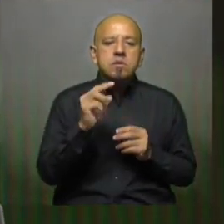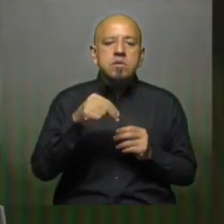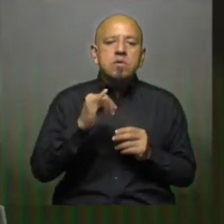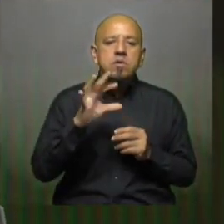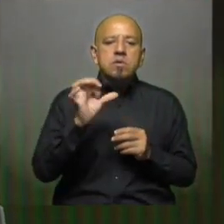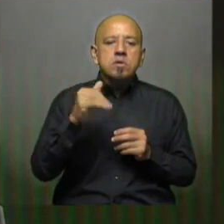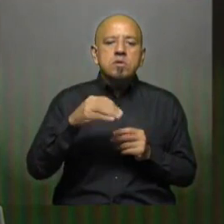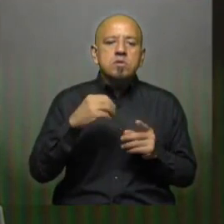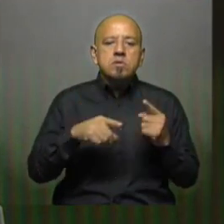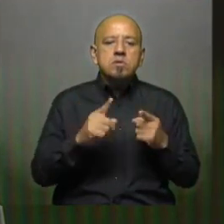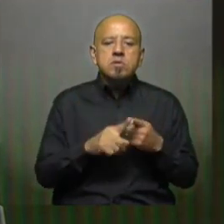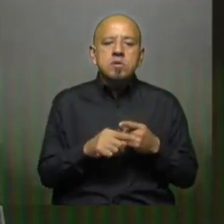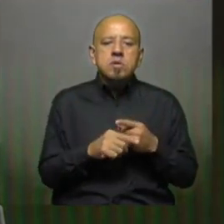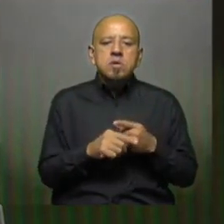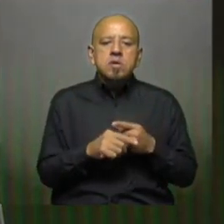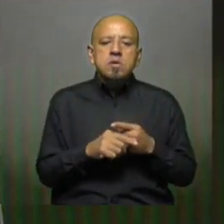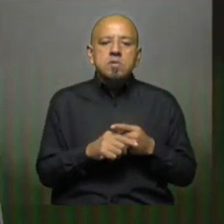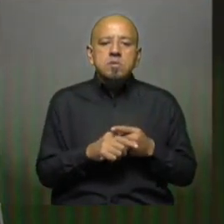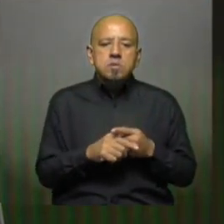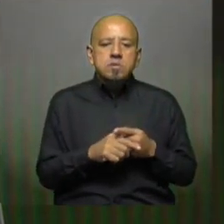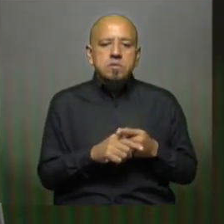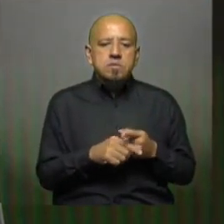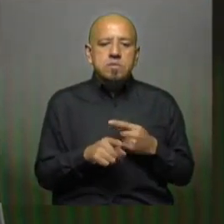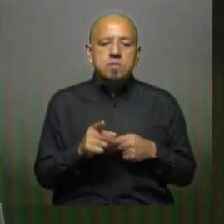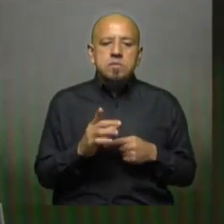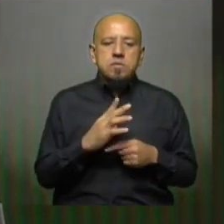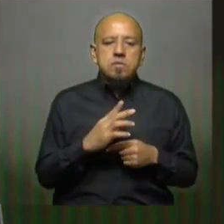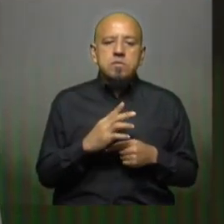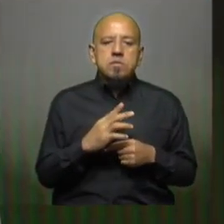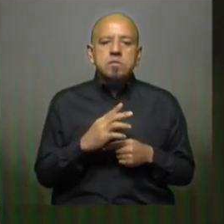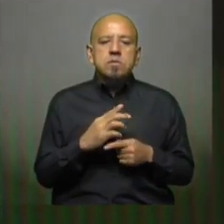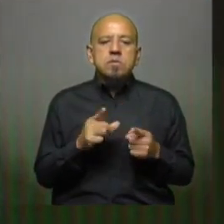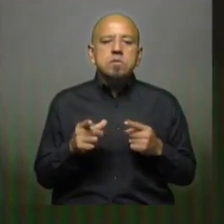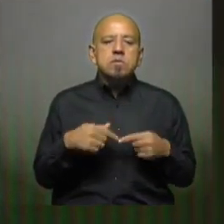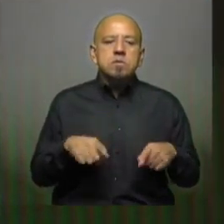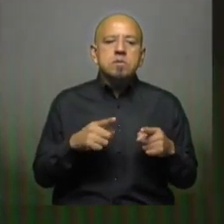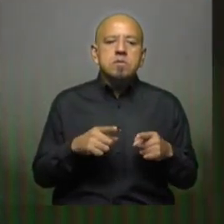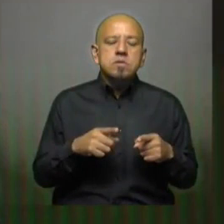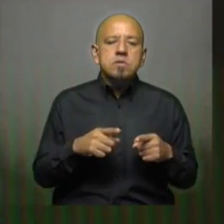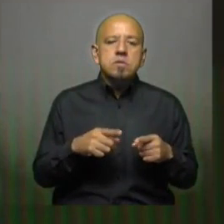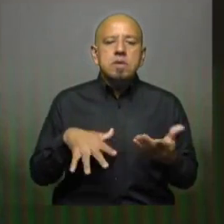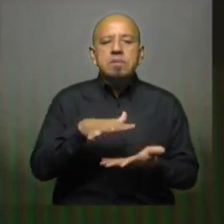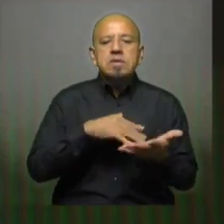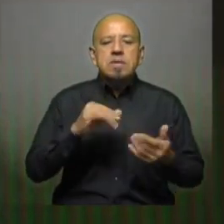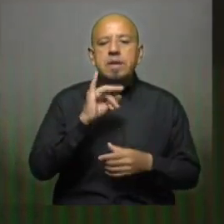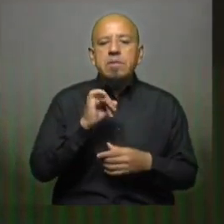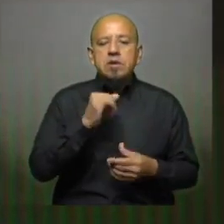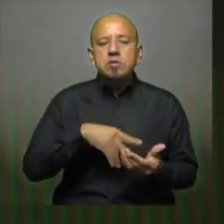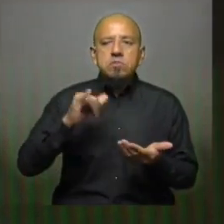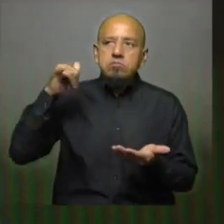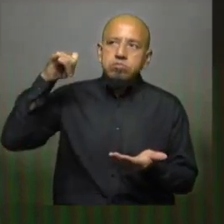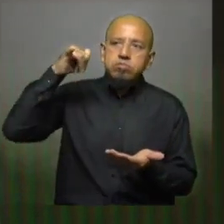que incluye, incluso a nivel familiar, el bombardeo de la Plaza de Mayo. Y que incluye a Evita, a